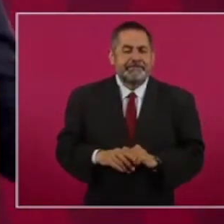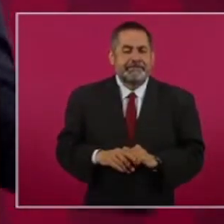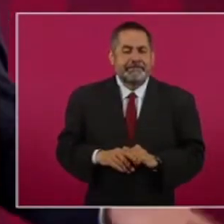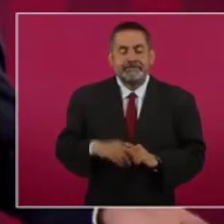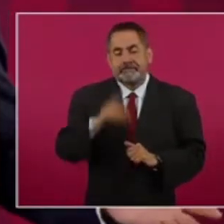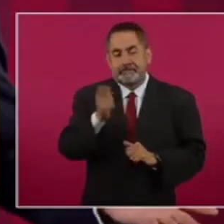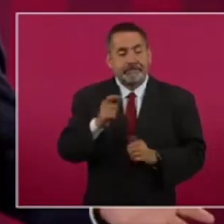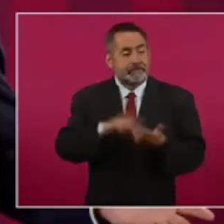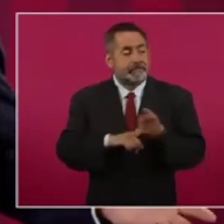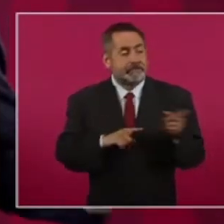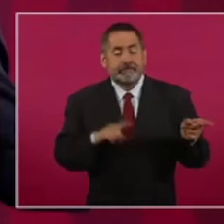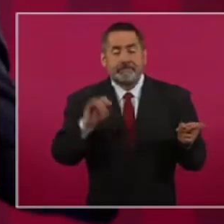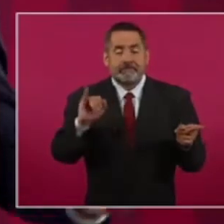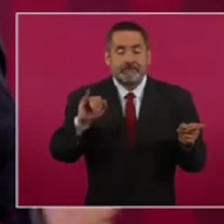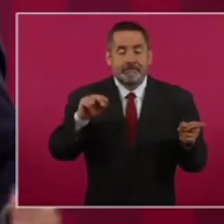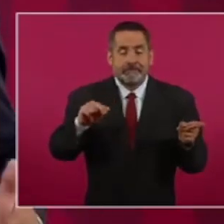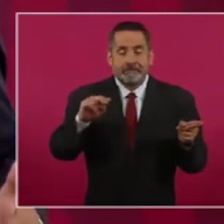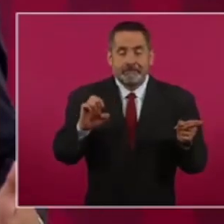Y el INE